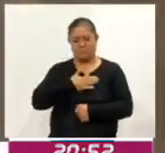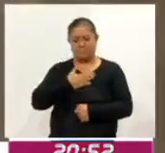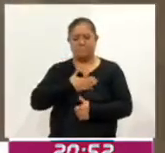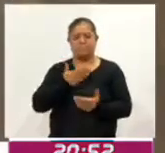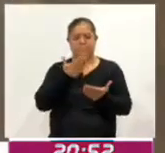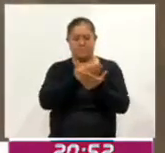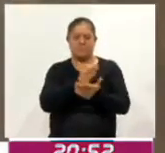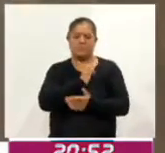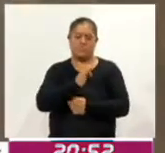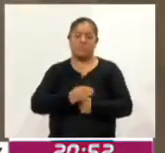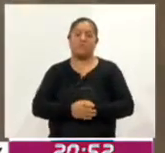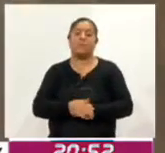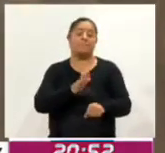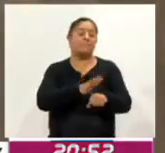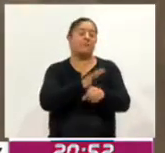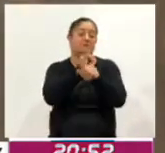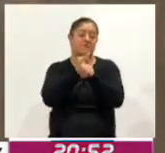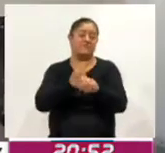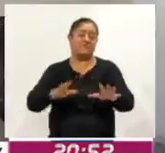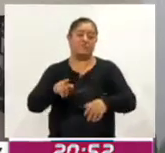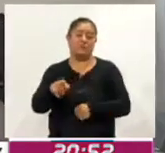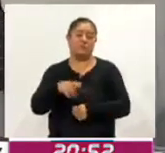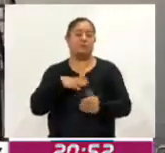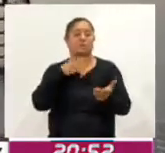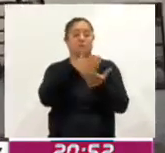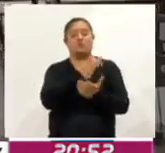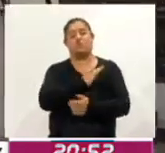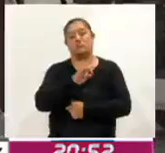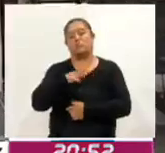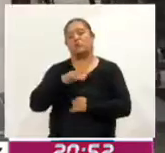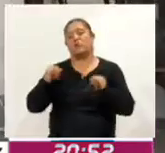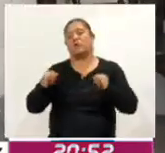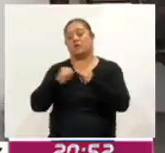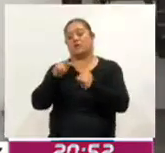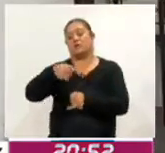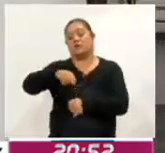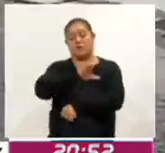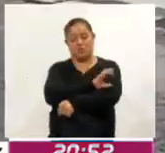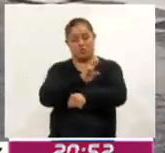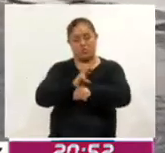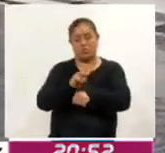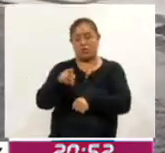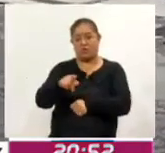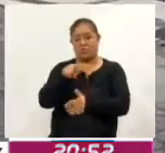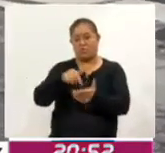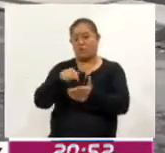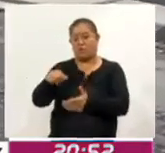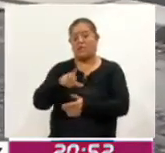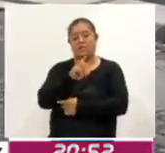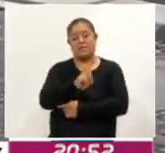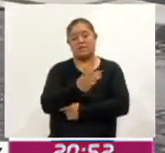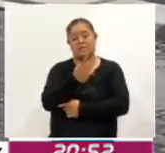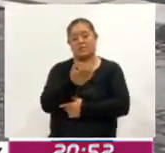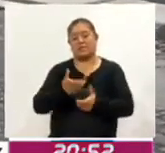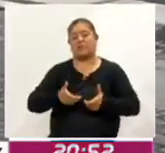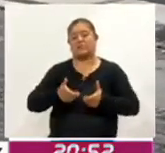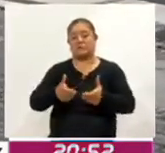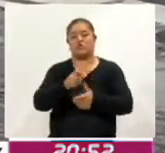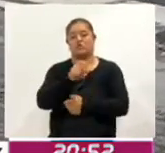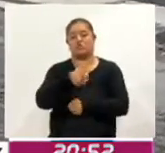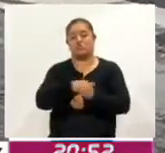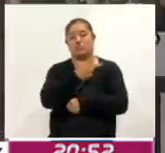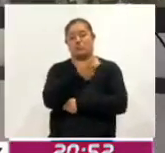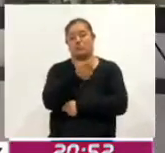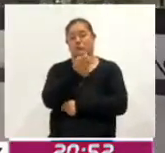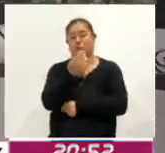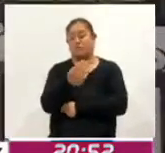Para mayor información sobre estas pláticas, pueden acudir a las instalaciones de la coordinación ubicadas en calle 33, número 203A,